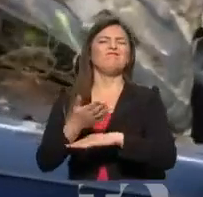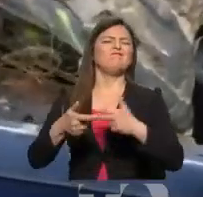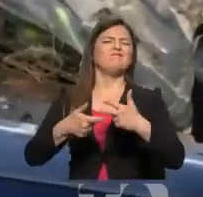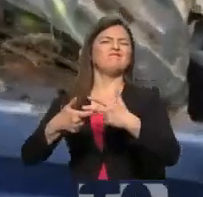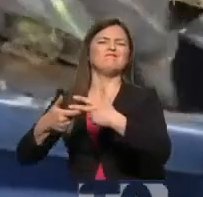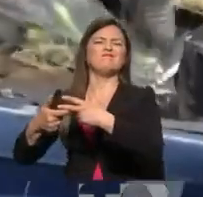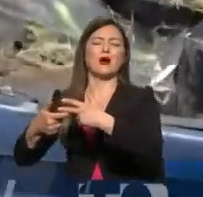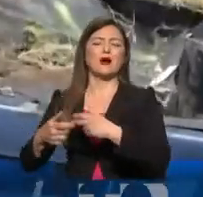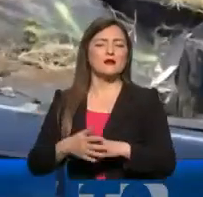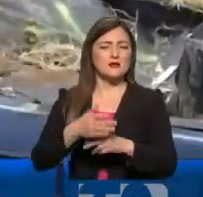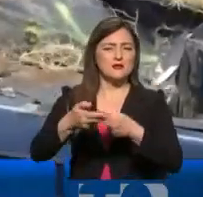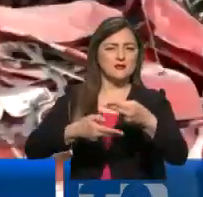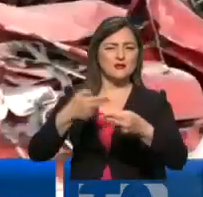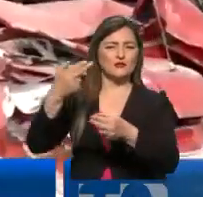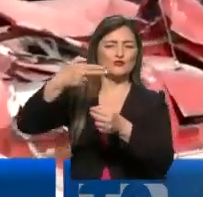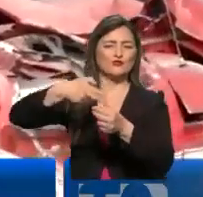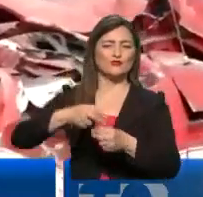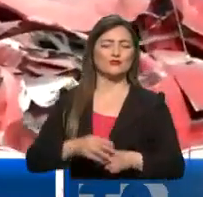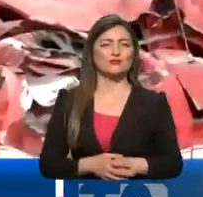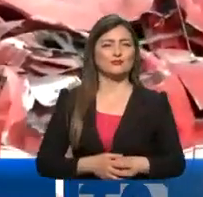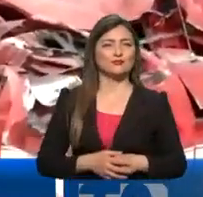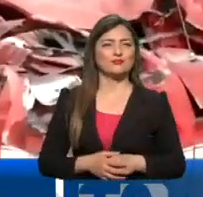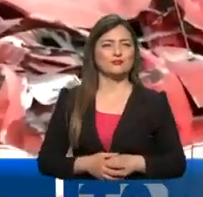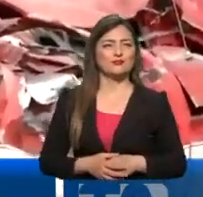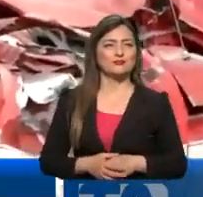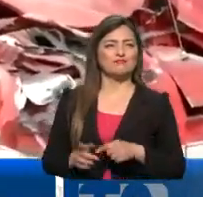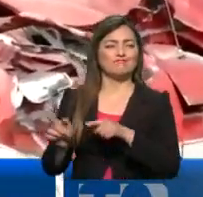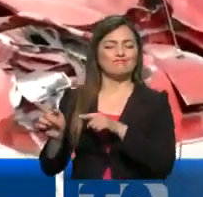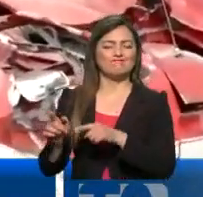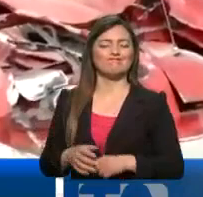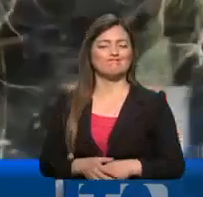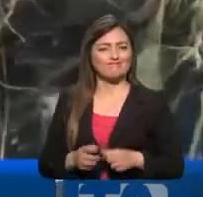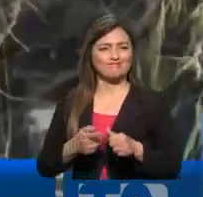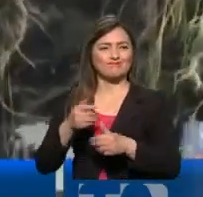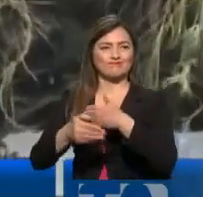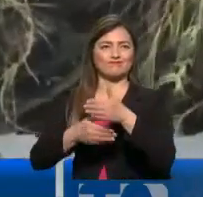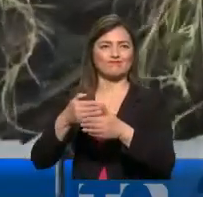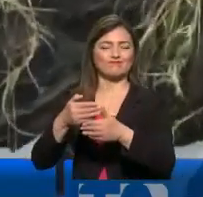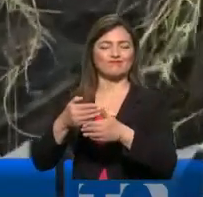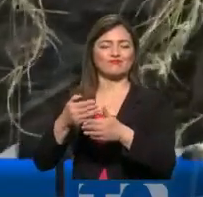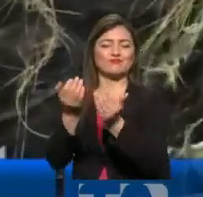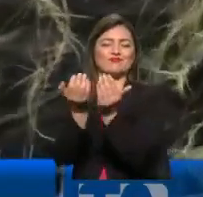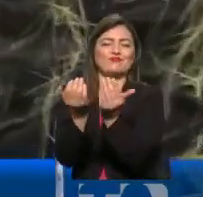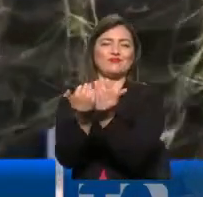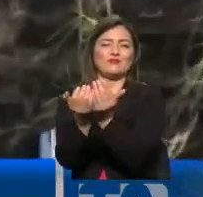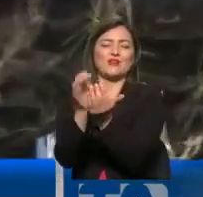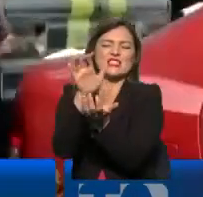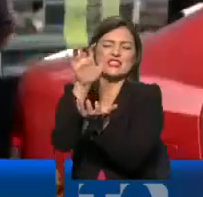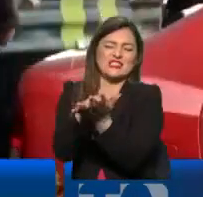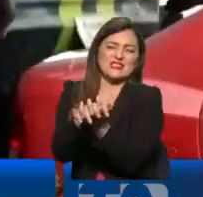son vehículos livianos de carga y motocicletas que entran en el primer proceso de reciclaje y chatarrización